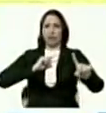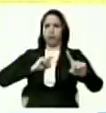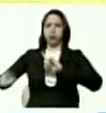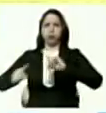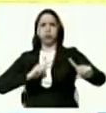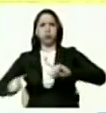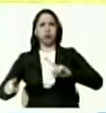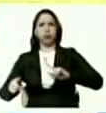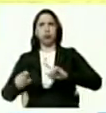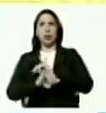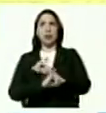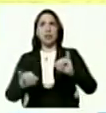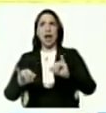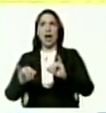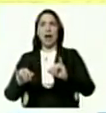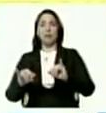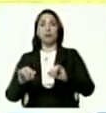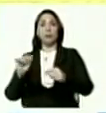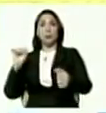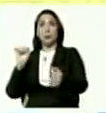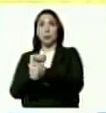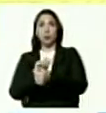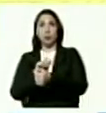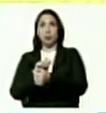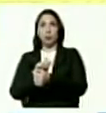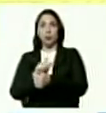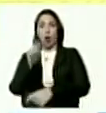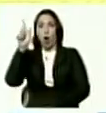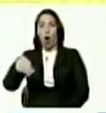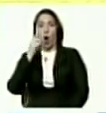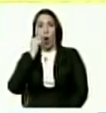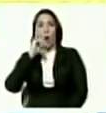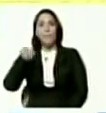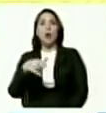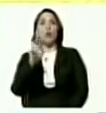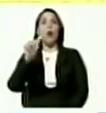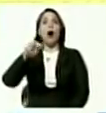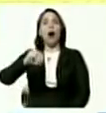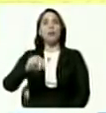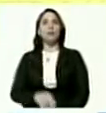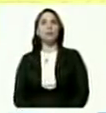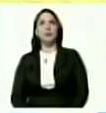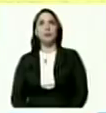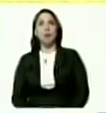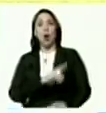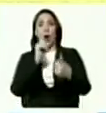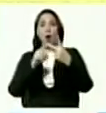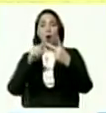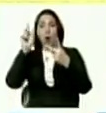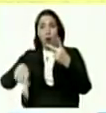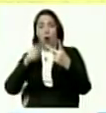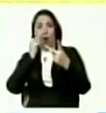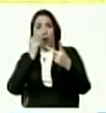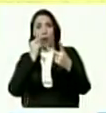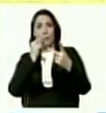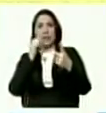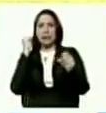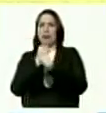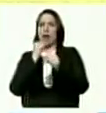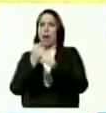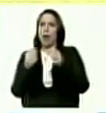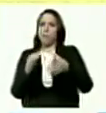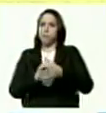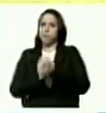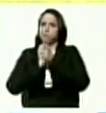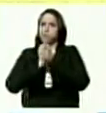quedaron imputados un señor abogado llamado Juan Planchar y un señor que trabajaba muy estrechamente con